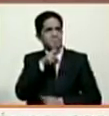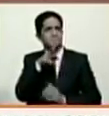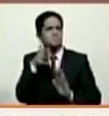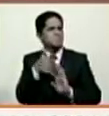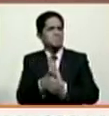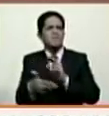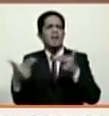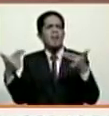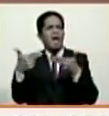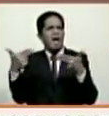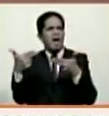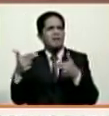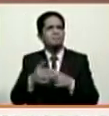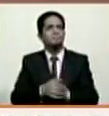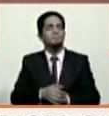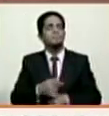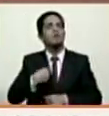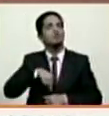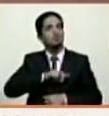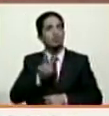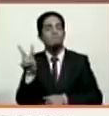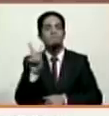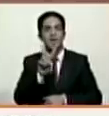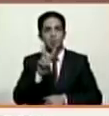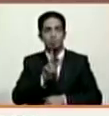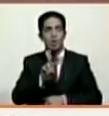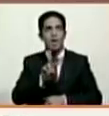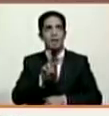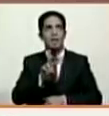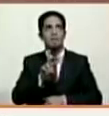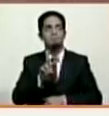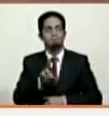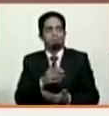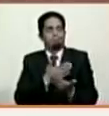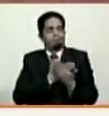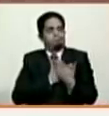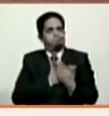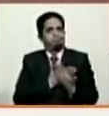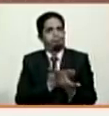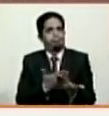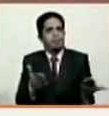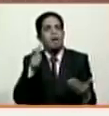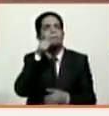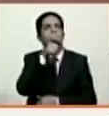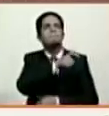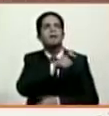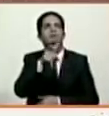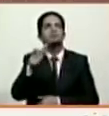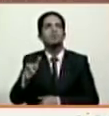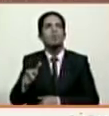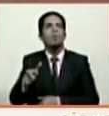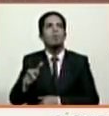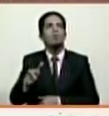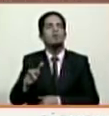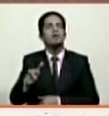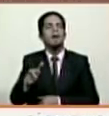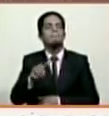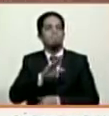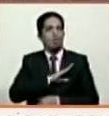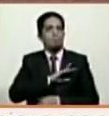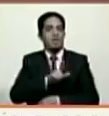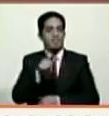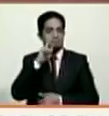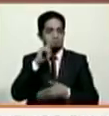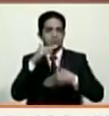guerra civil. Somos un pueblo que ha recibido con los brazos abiertos a hermanas y hermanos sudamericanos,